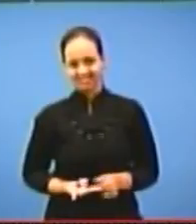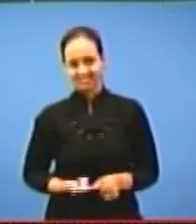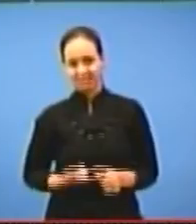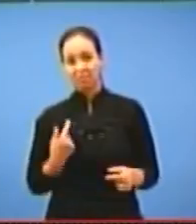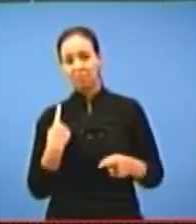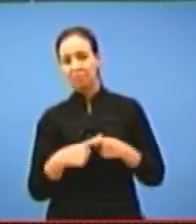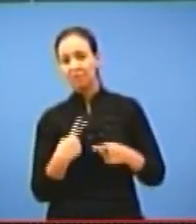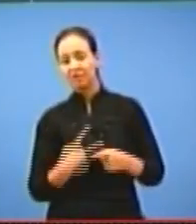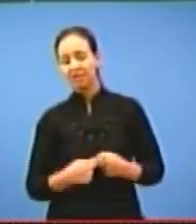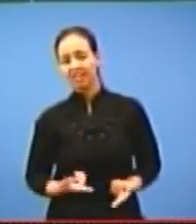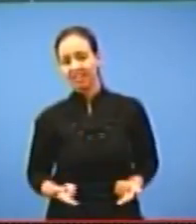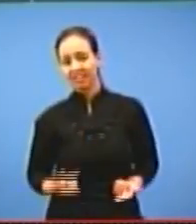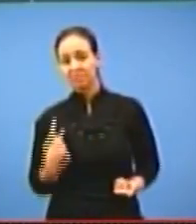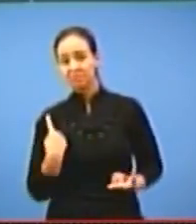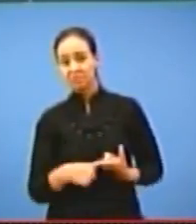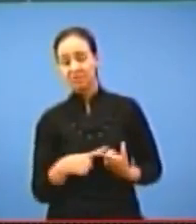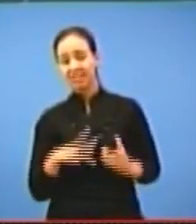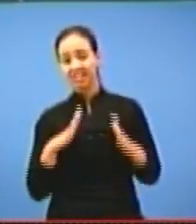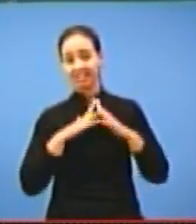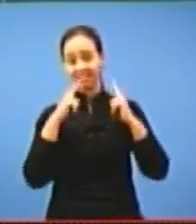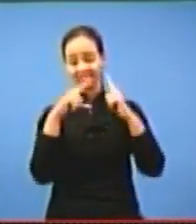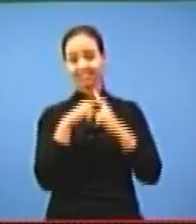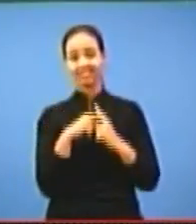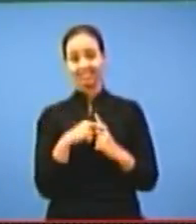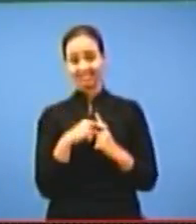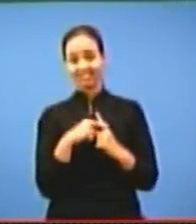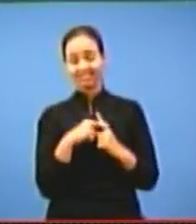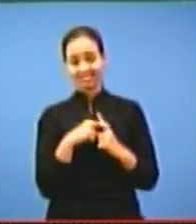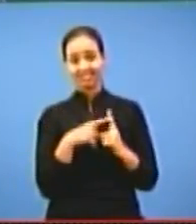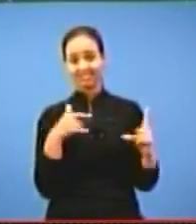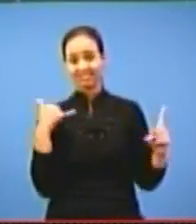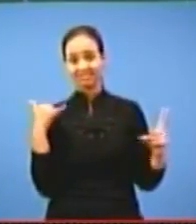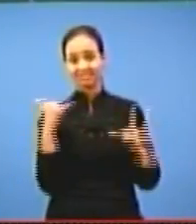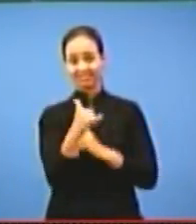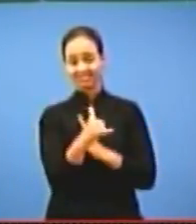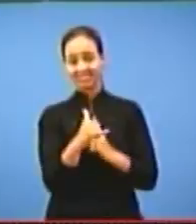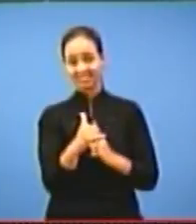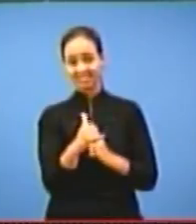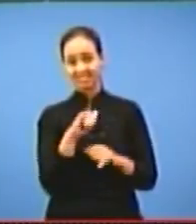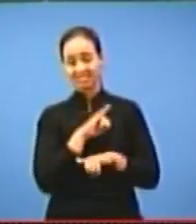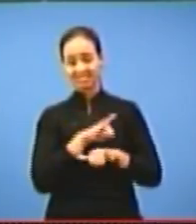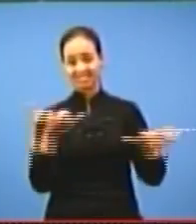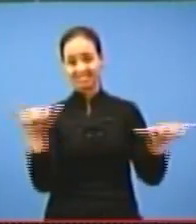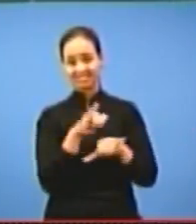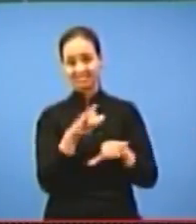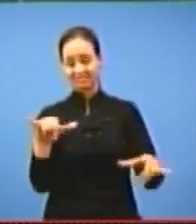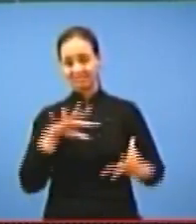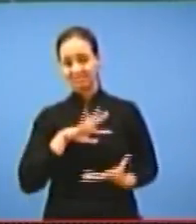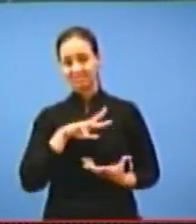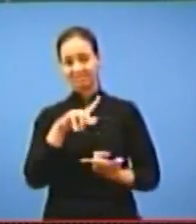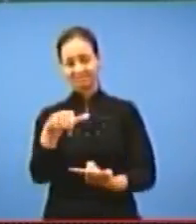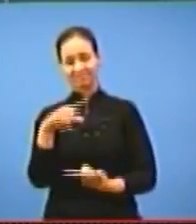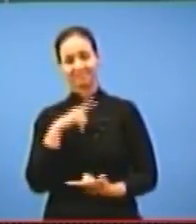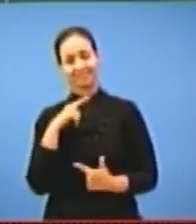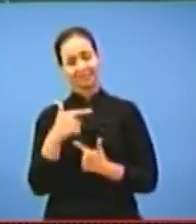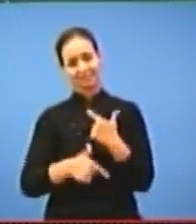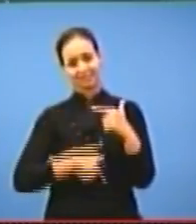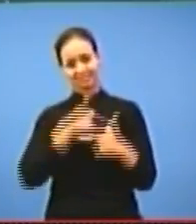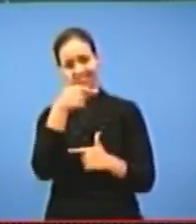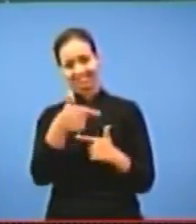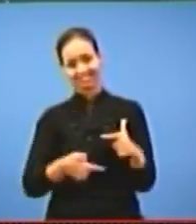muchas luchas de esta semana. ¿Sabe por qué, mis hermanos? La iglesia que está profetizando al mundo, ella está bajo luchas.